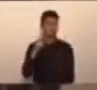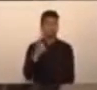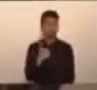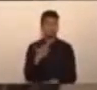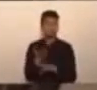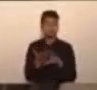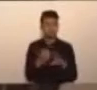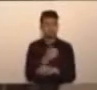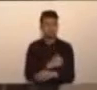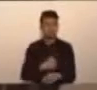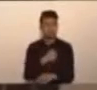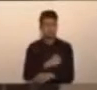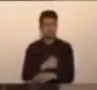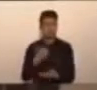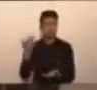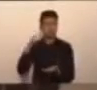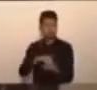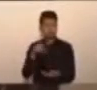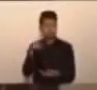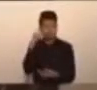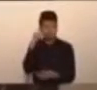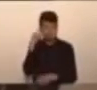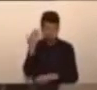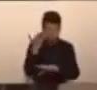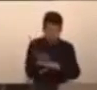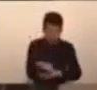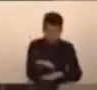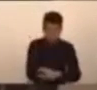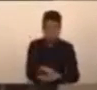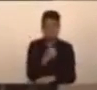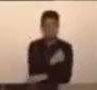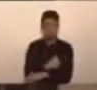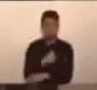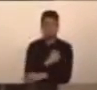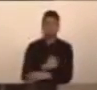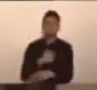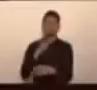yo les pido de nuevamente reconsiderar esa proposición. Muchas gracias, presidente.